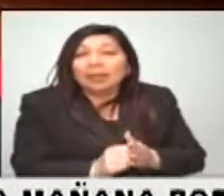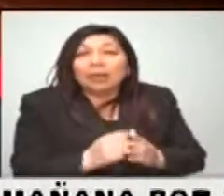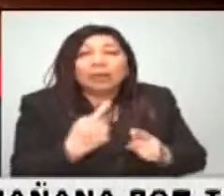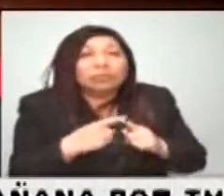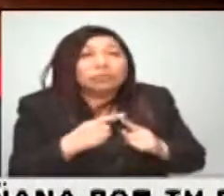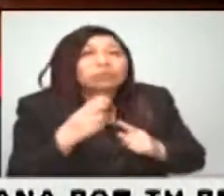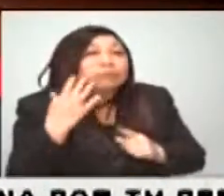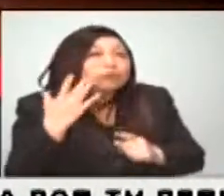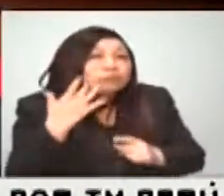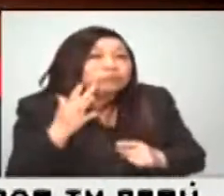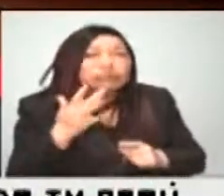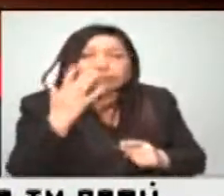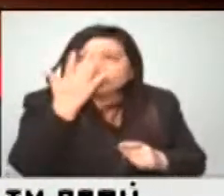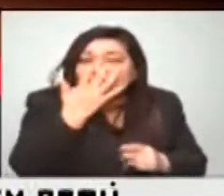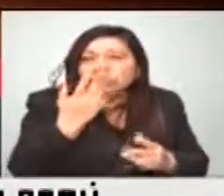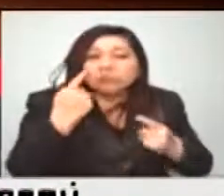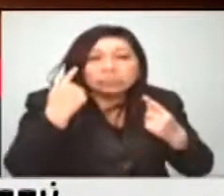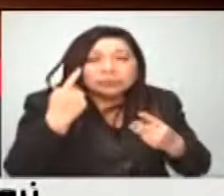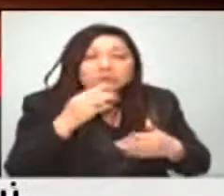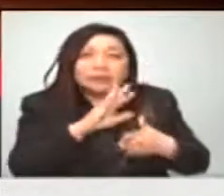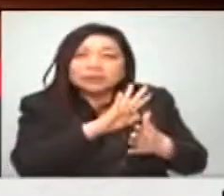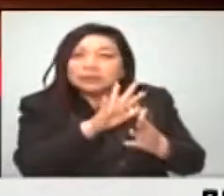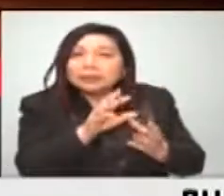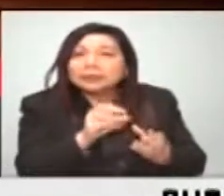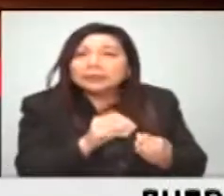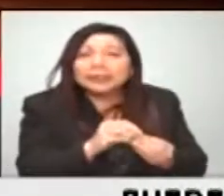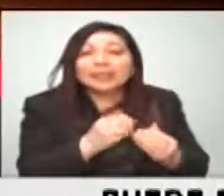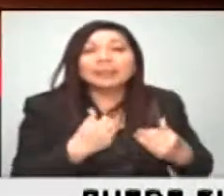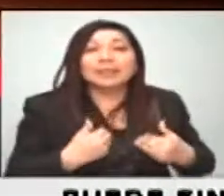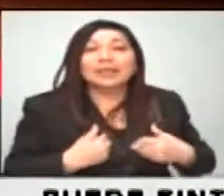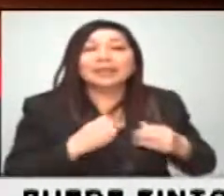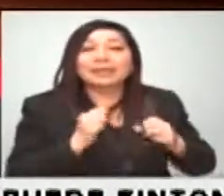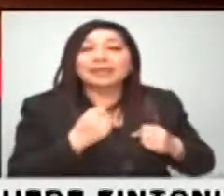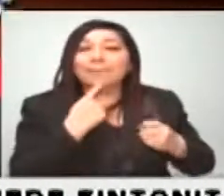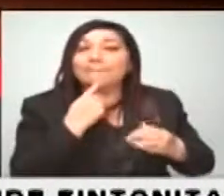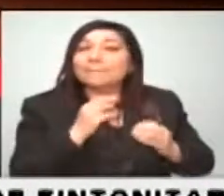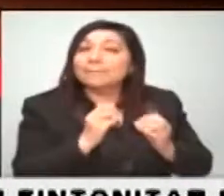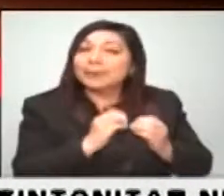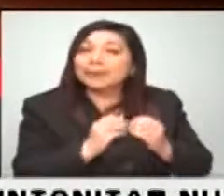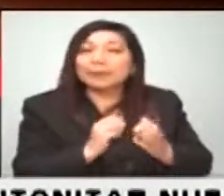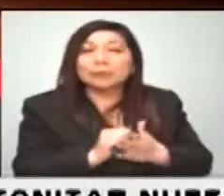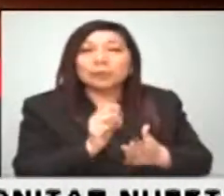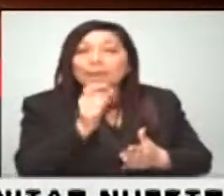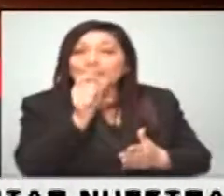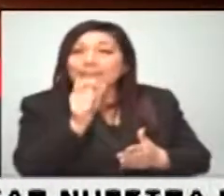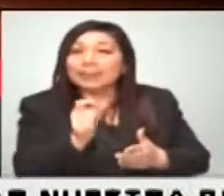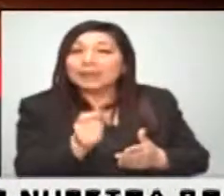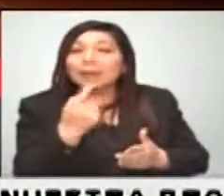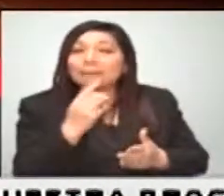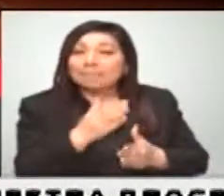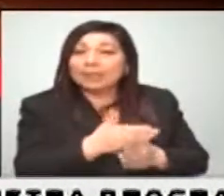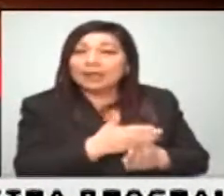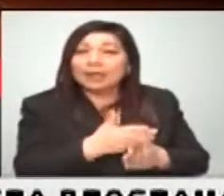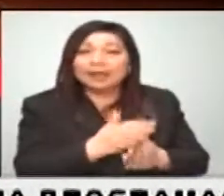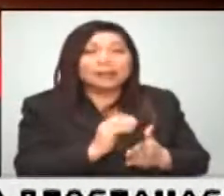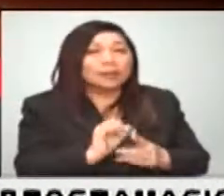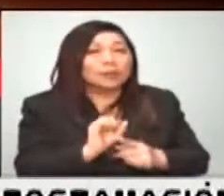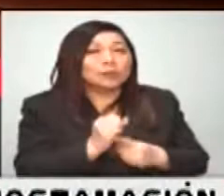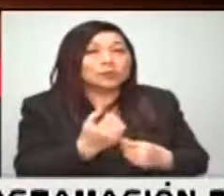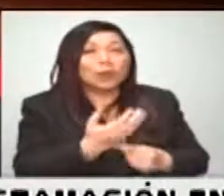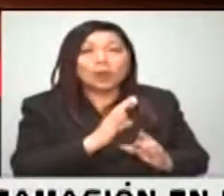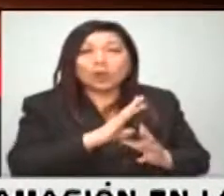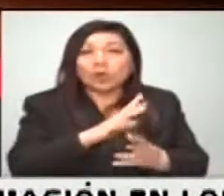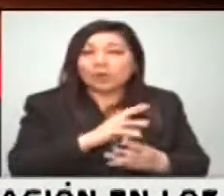mestizaje. El Perú, en una sociedad global, tiene por supuesto que preparar a sus ciudadanos para participar de esa sociedad